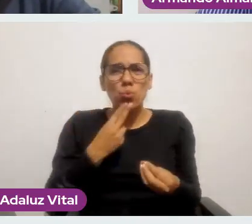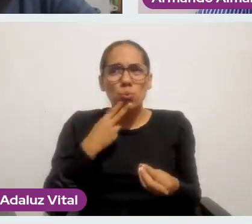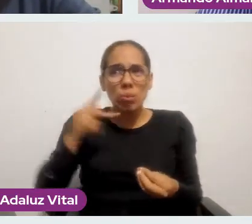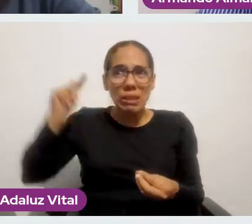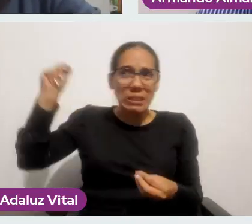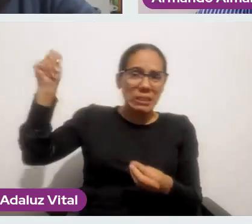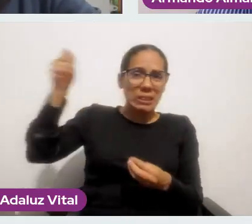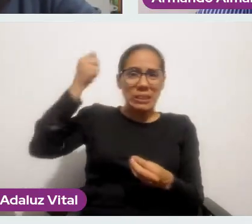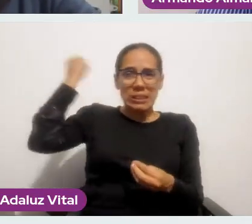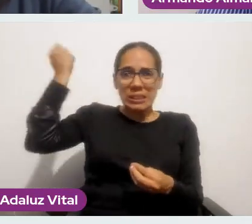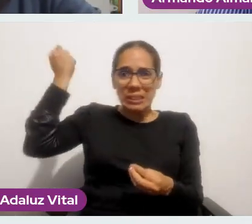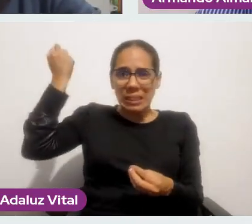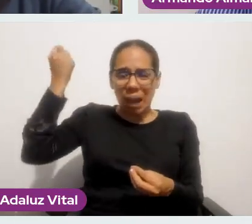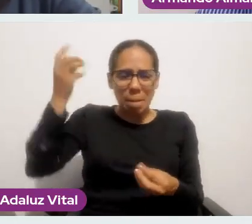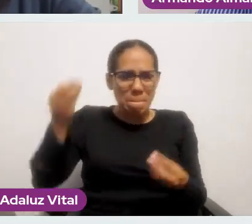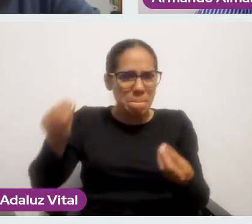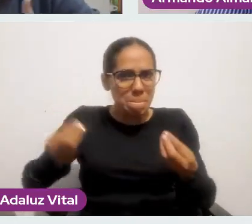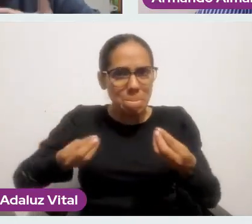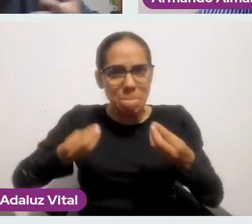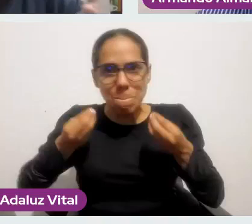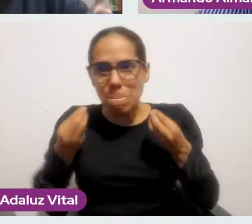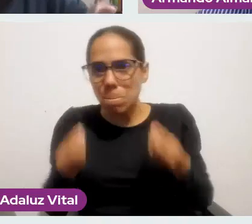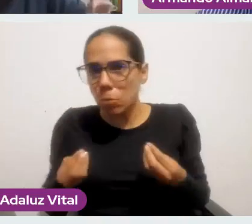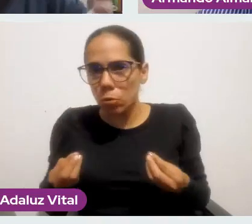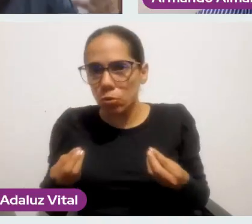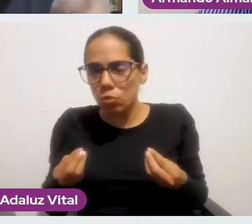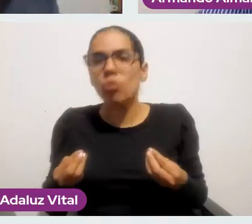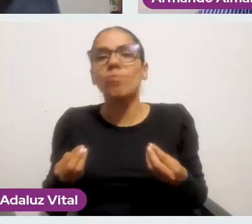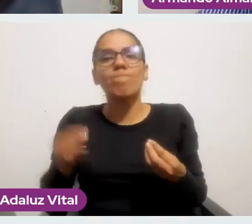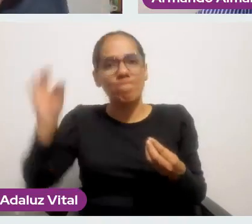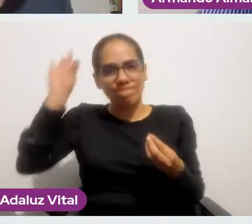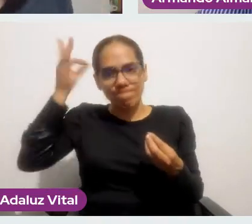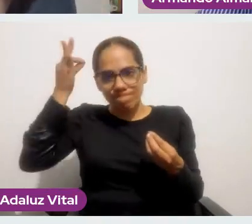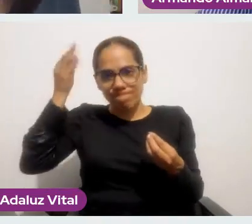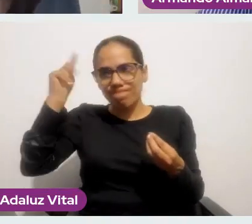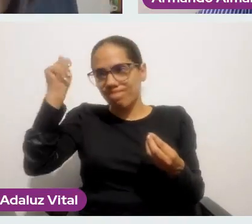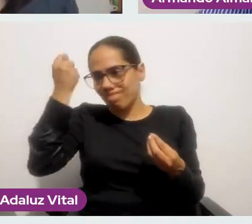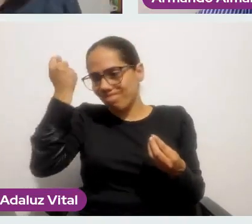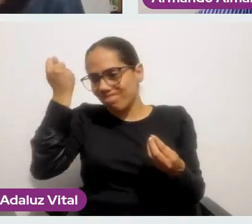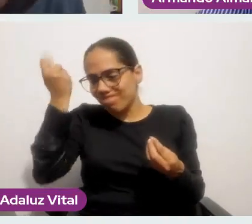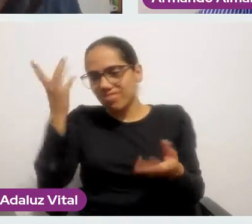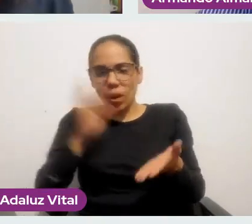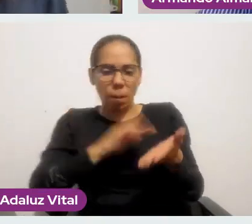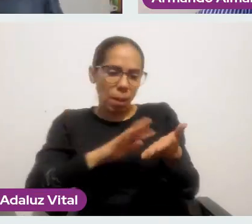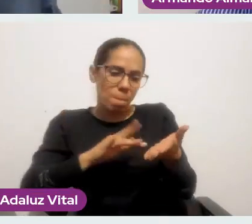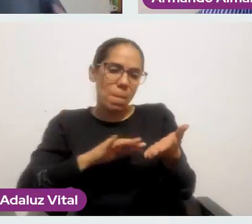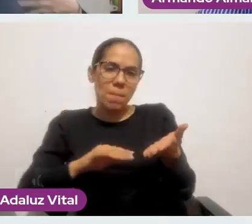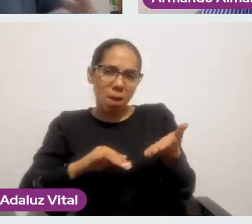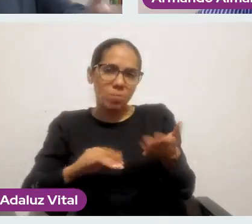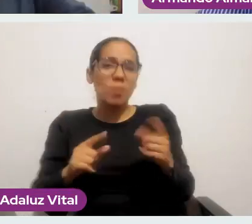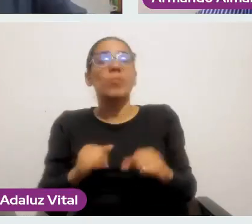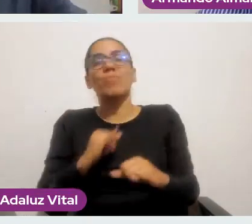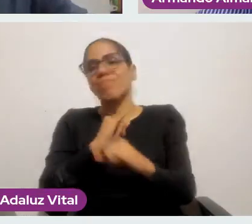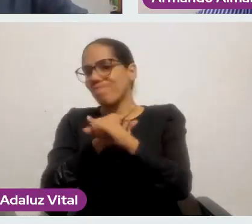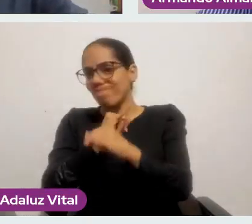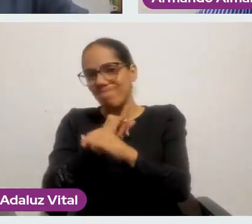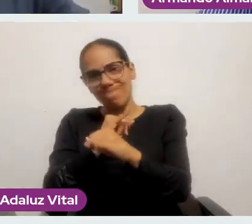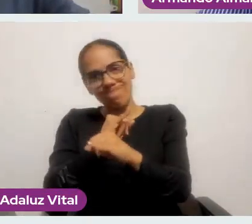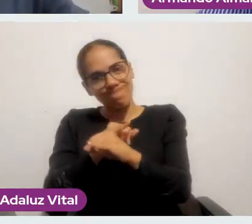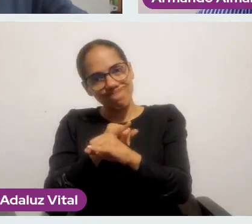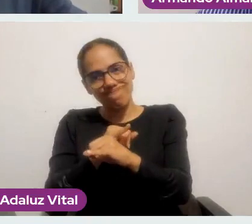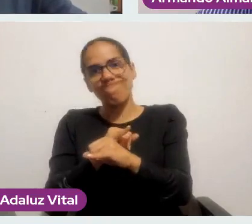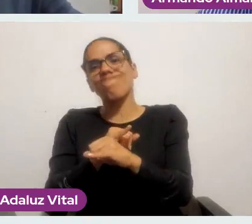O sea, yo creo que también aquí es importante que como mamá, papá o responsable de educación estés como pendiente